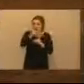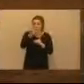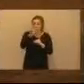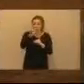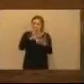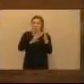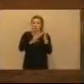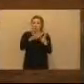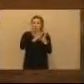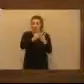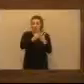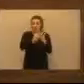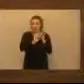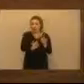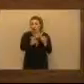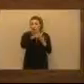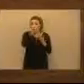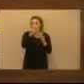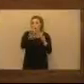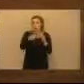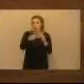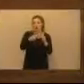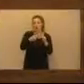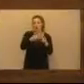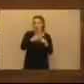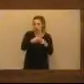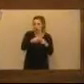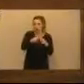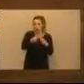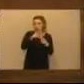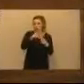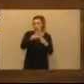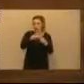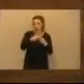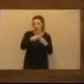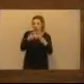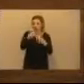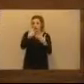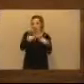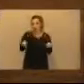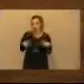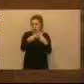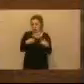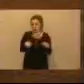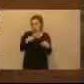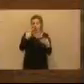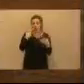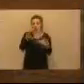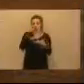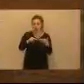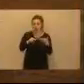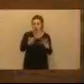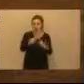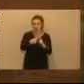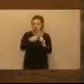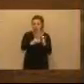especialidad concreta de un instrumento, sino que se refiere a instrumentos de música tradicional y popular de Galicia. Es decir, el grado superior no sería